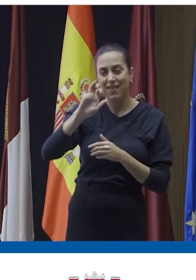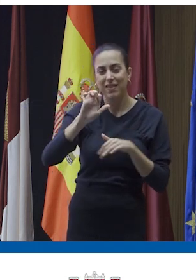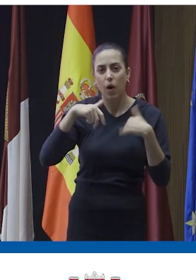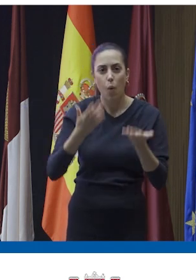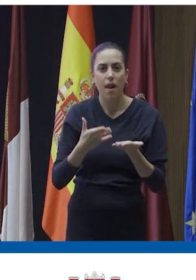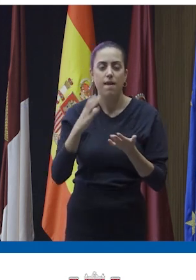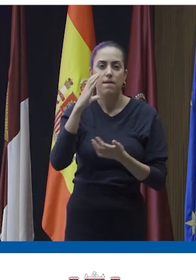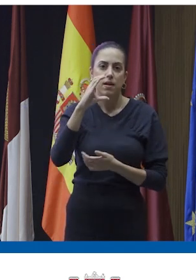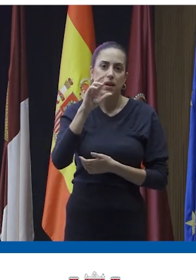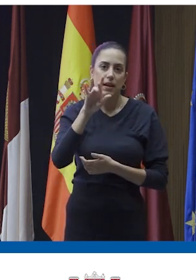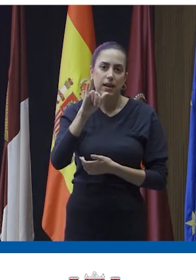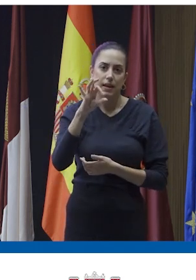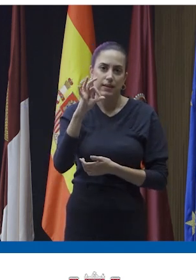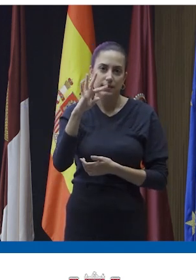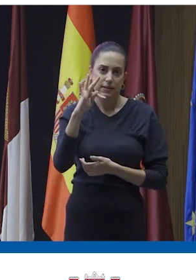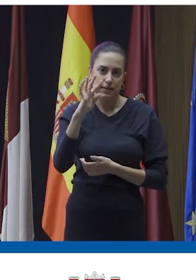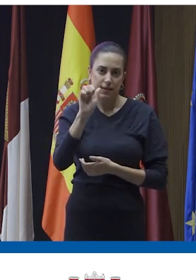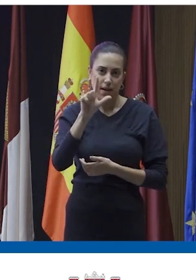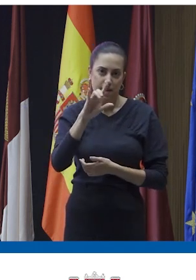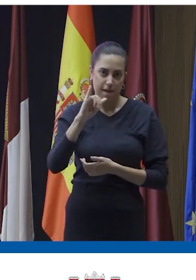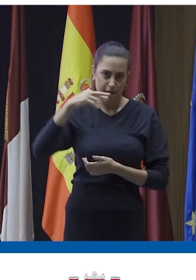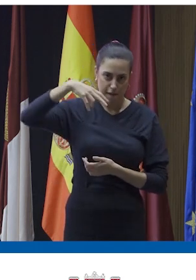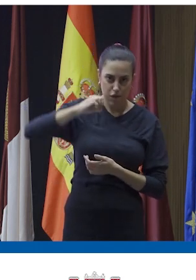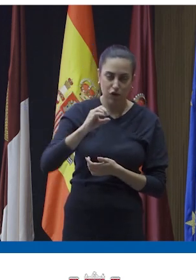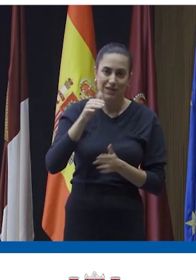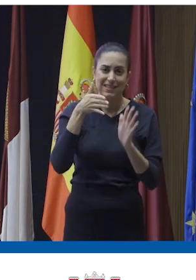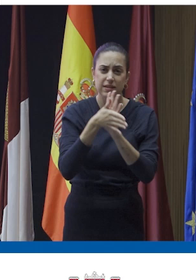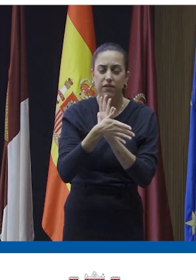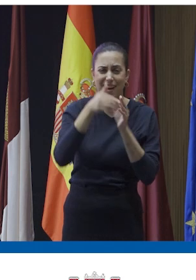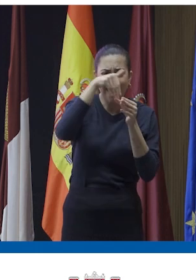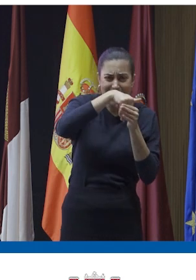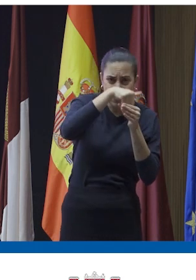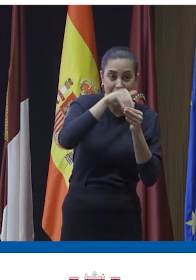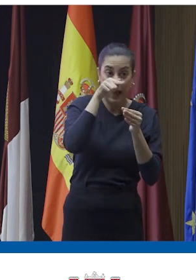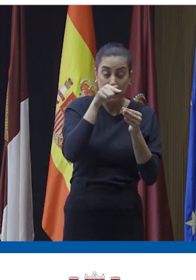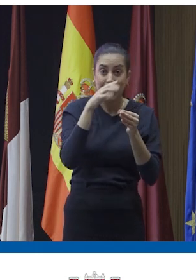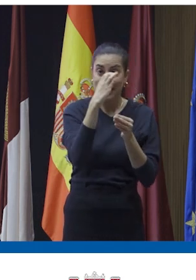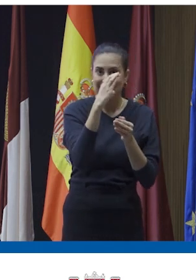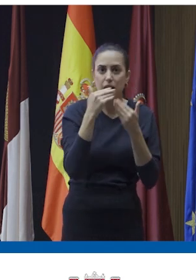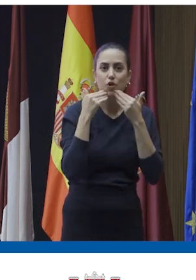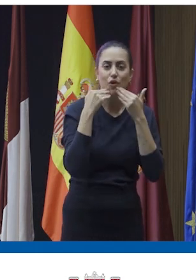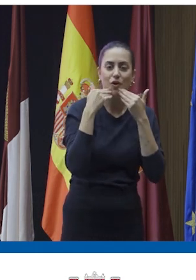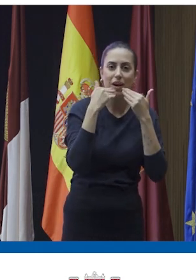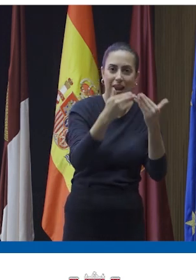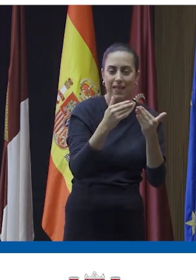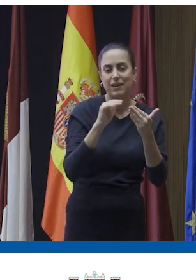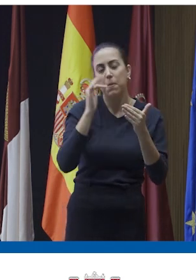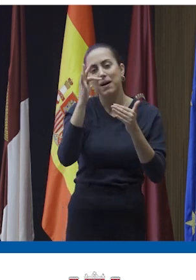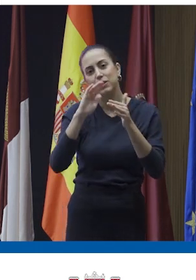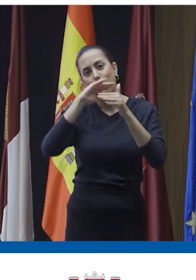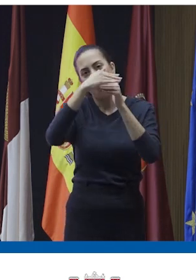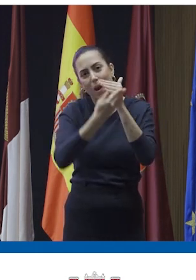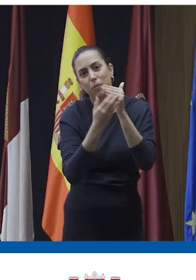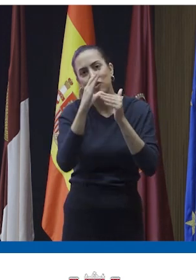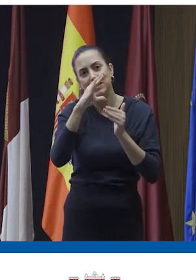cristalino, ¿vale? Que es nuestra lente interna del ojo, ¿vale? Que gracias a ella y gracias al cuerpo ciliar, pues podemos ver